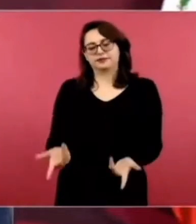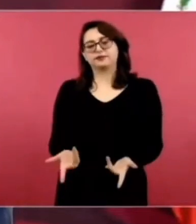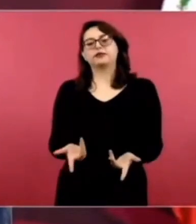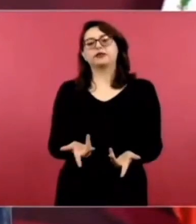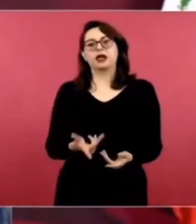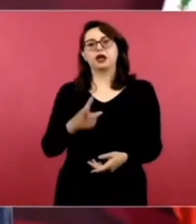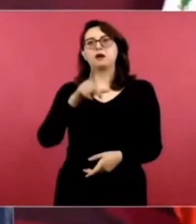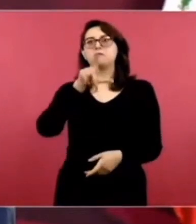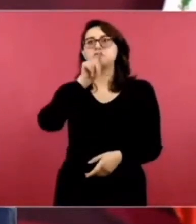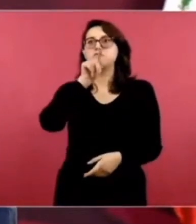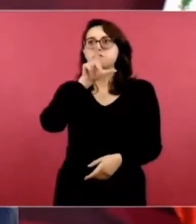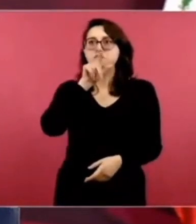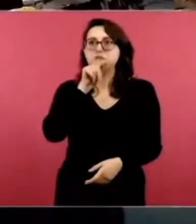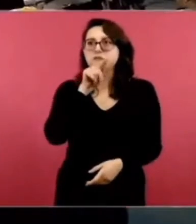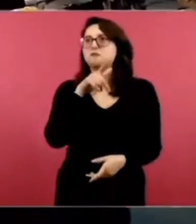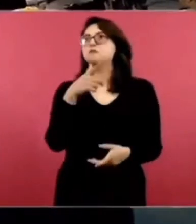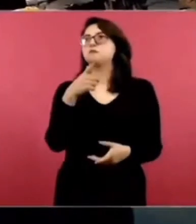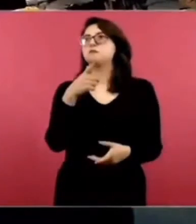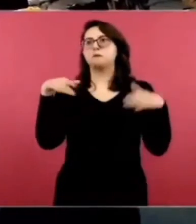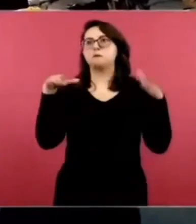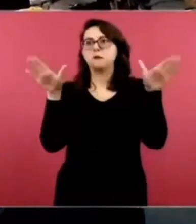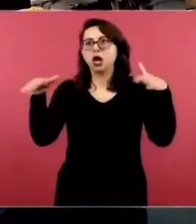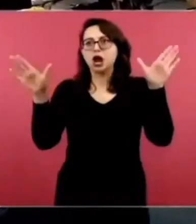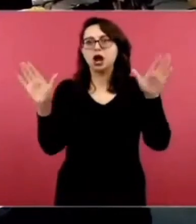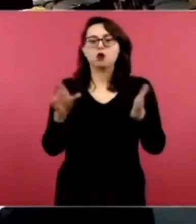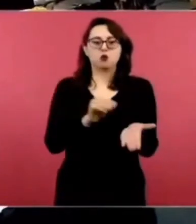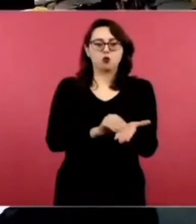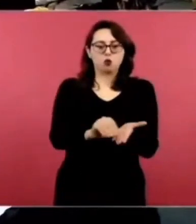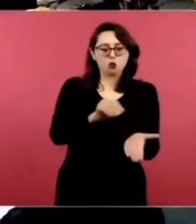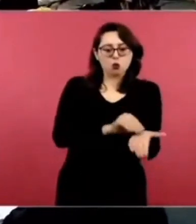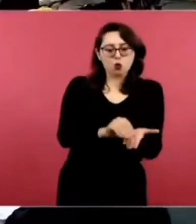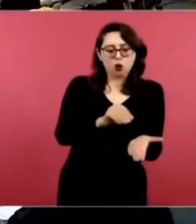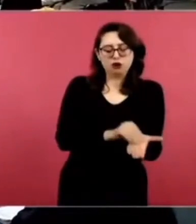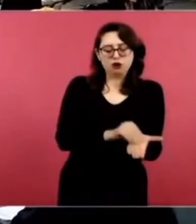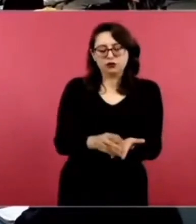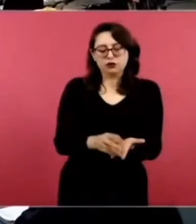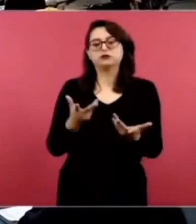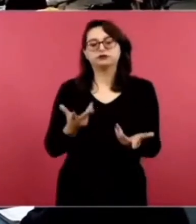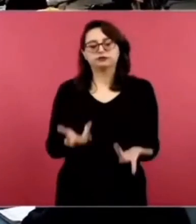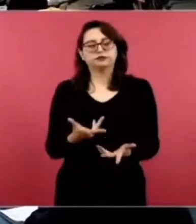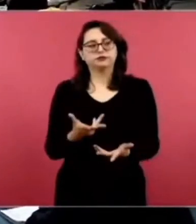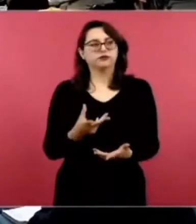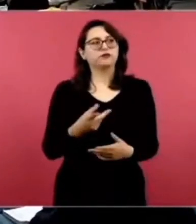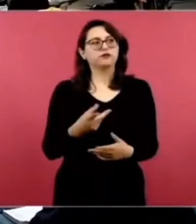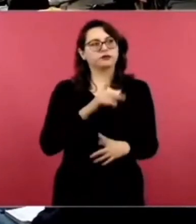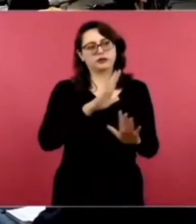de aves, de cerdos. Eso